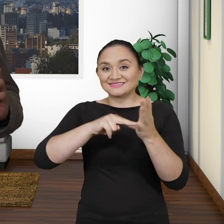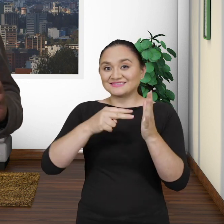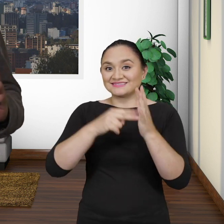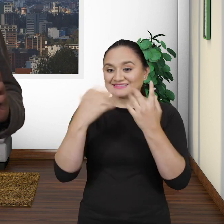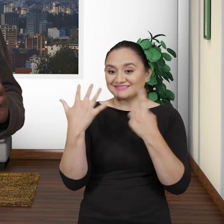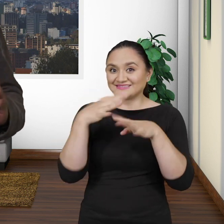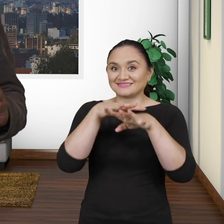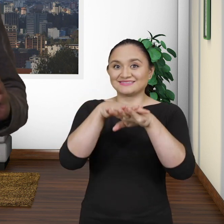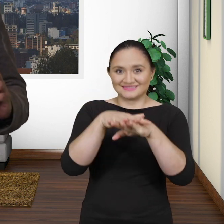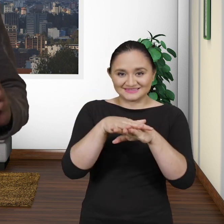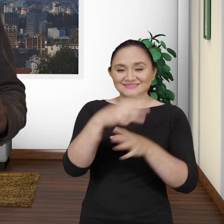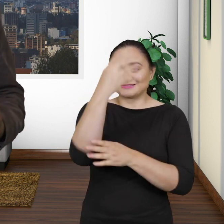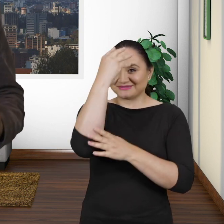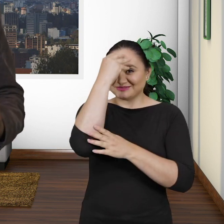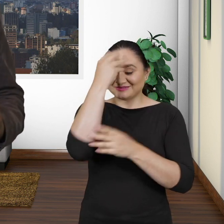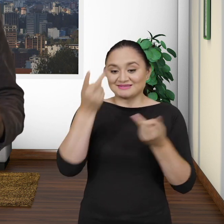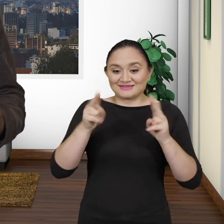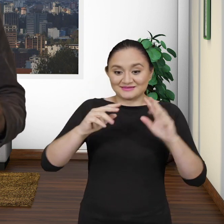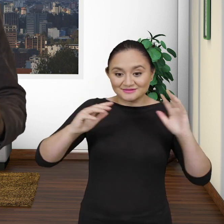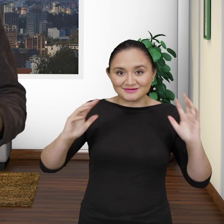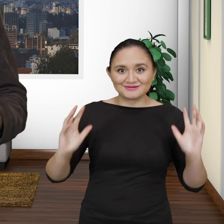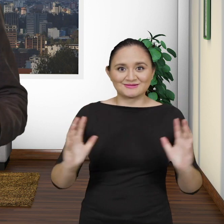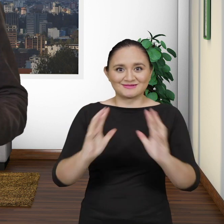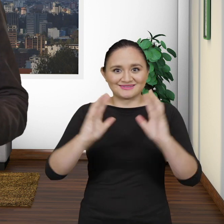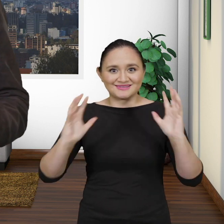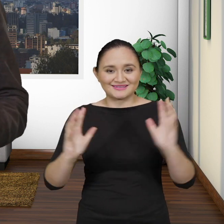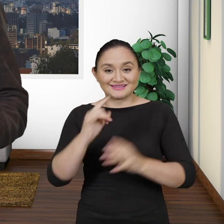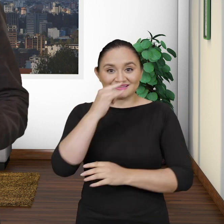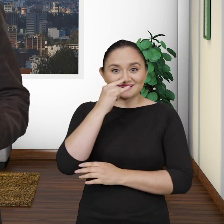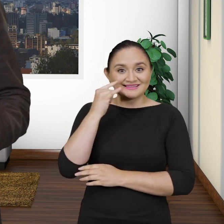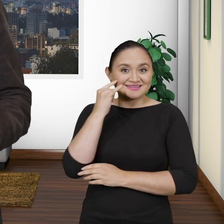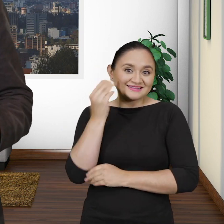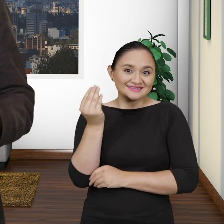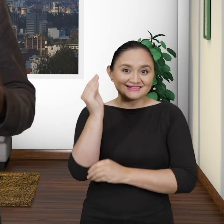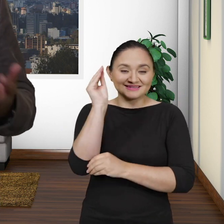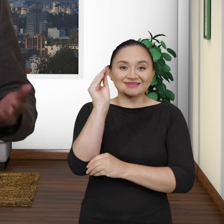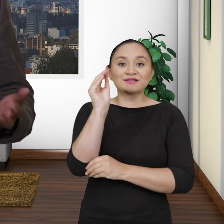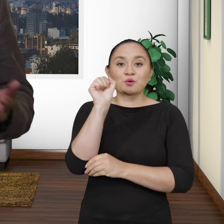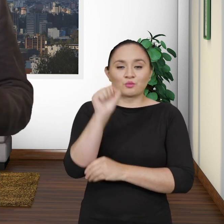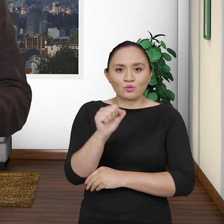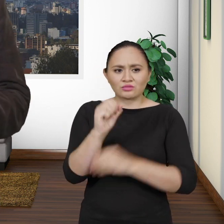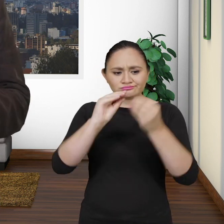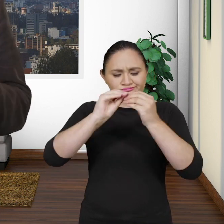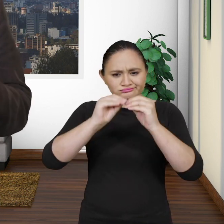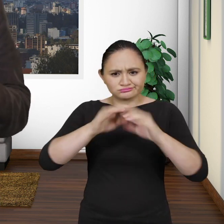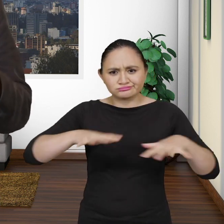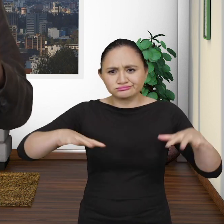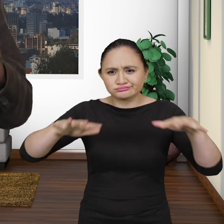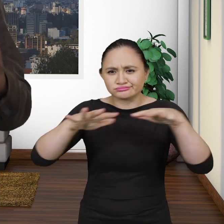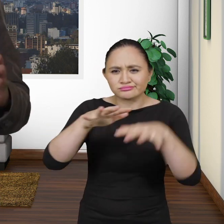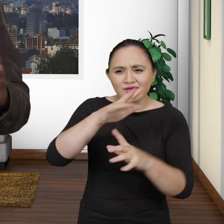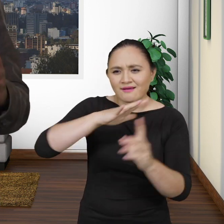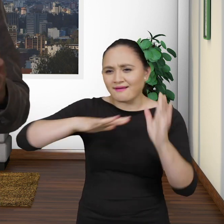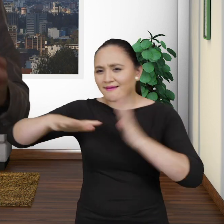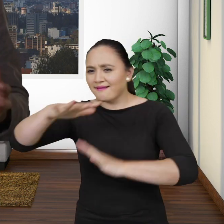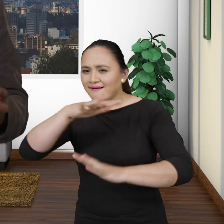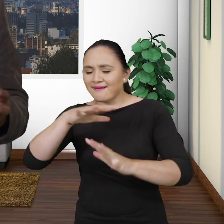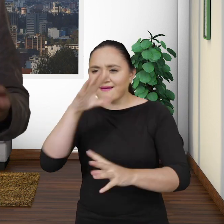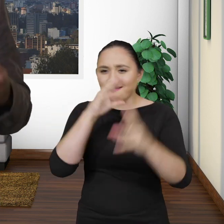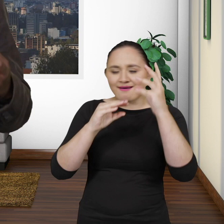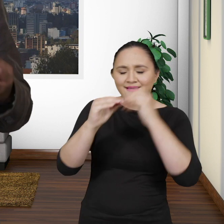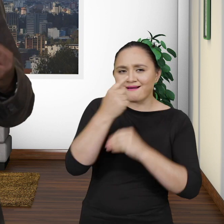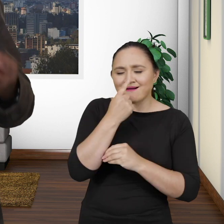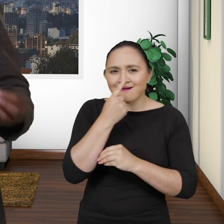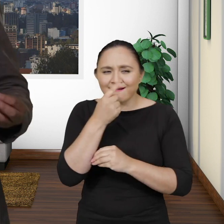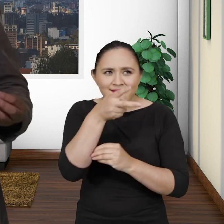inclusión educativa, la motivación de niños, niñas y adolescentes que permita generar un entorno de aprendizaje que